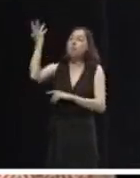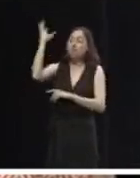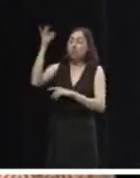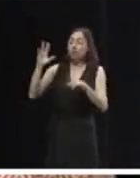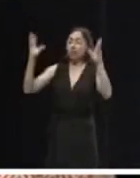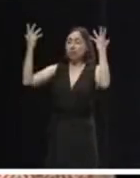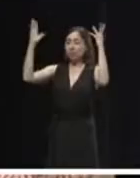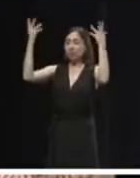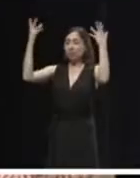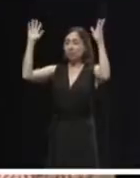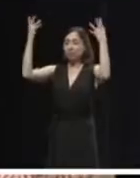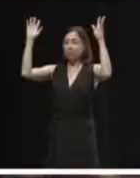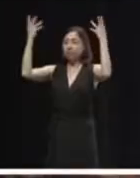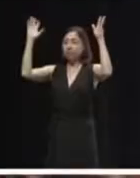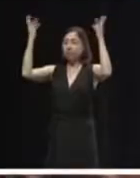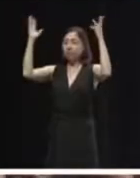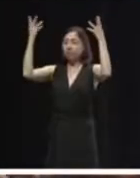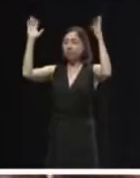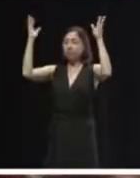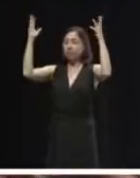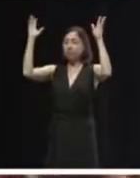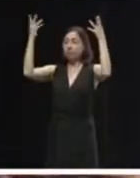inmaterial.